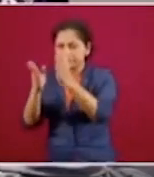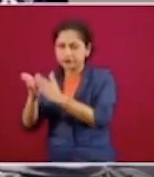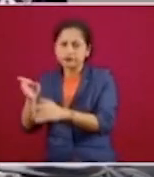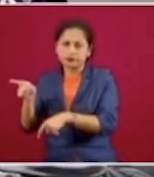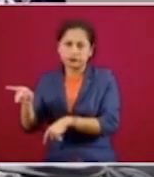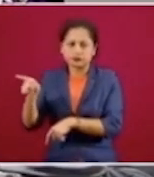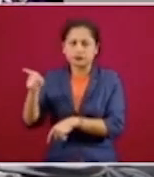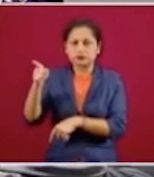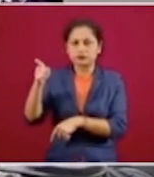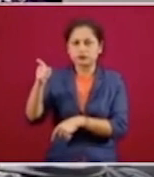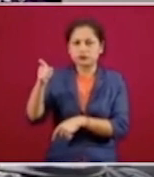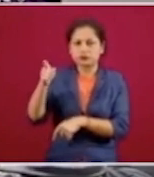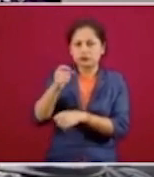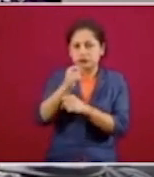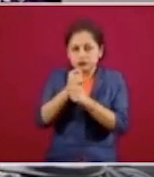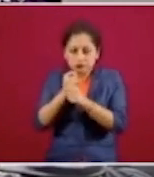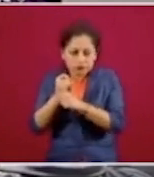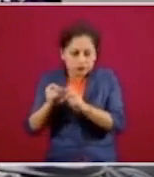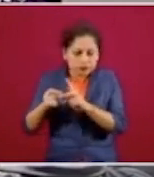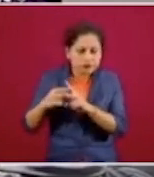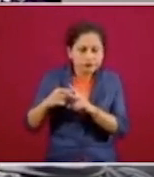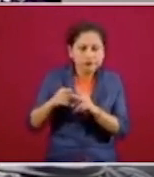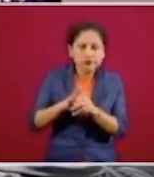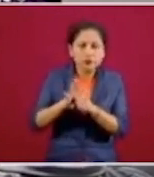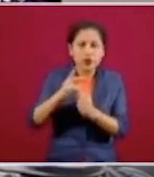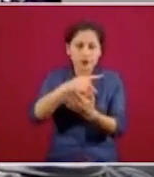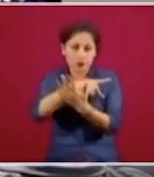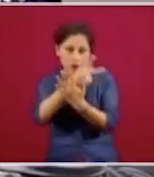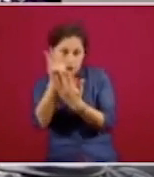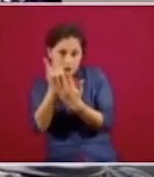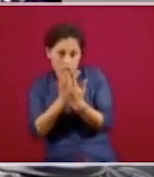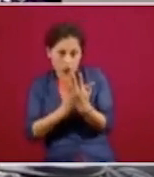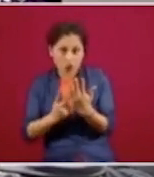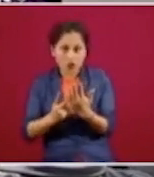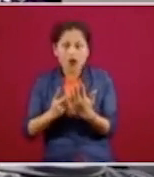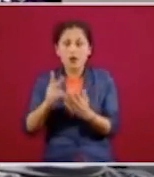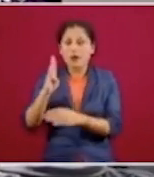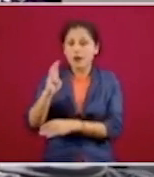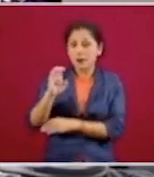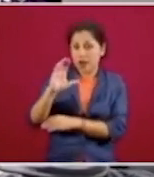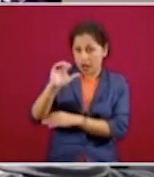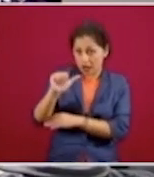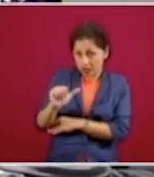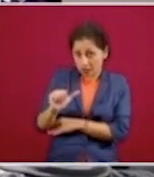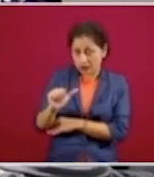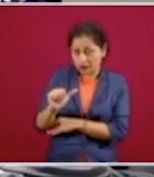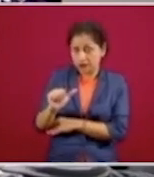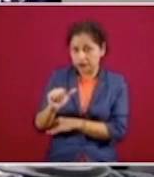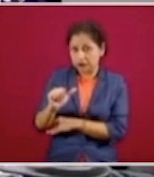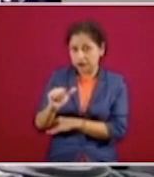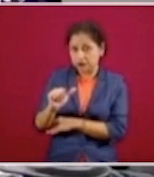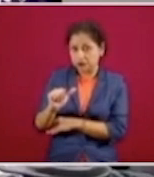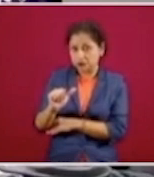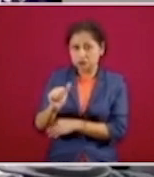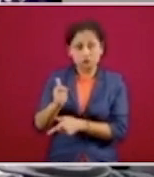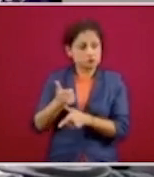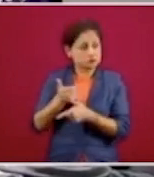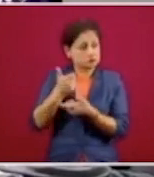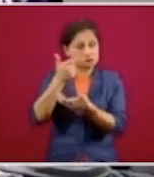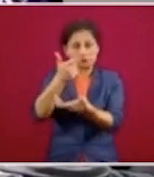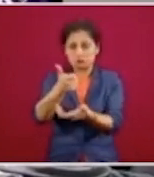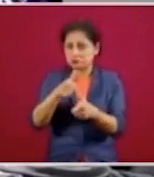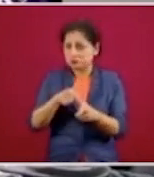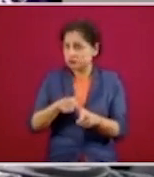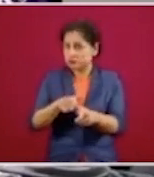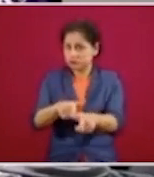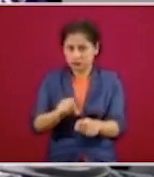manteniendo los programas. En el caso de las becas, no se van a dejar de